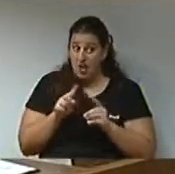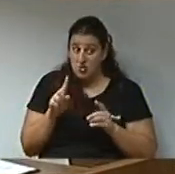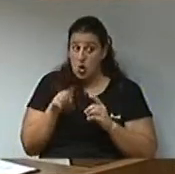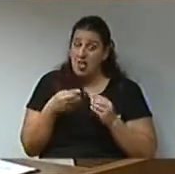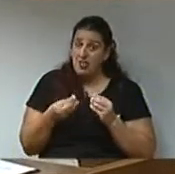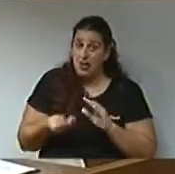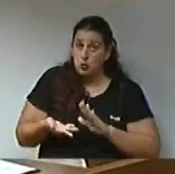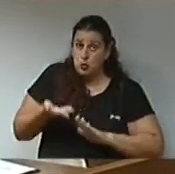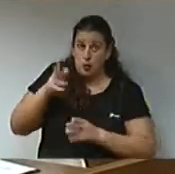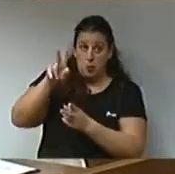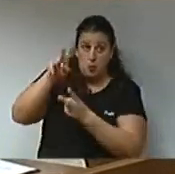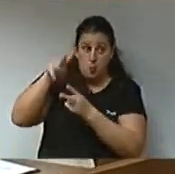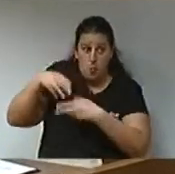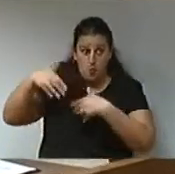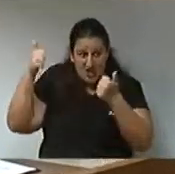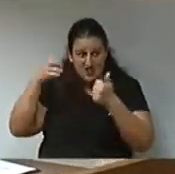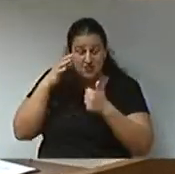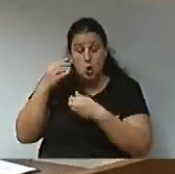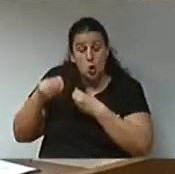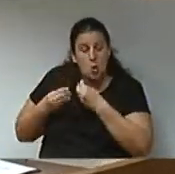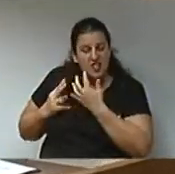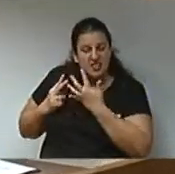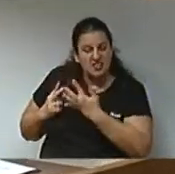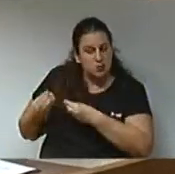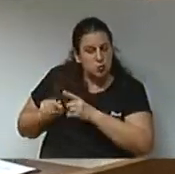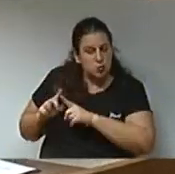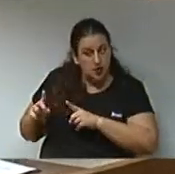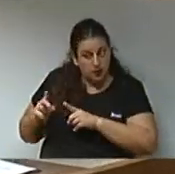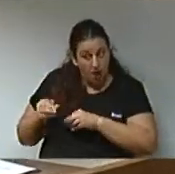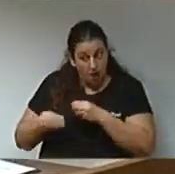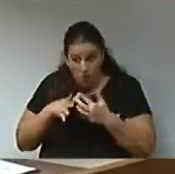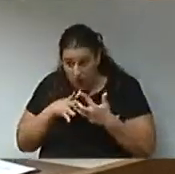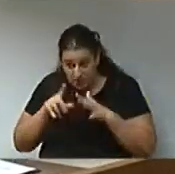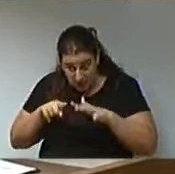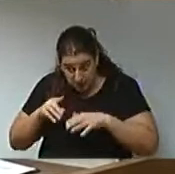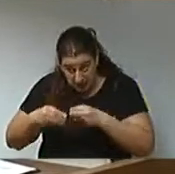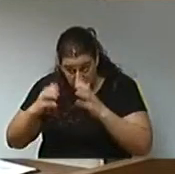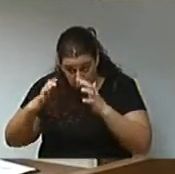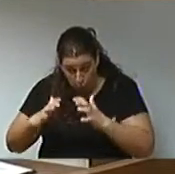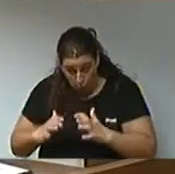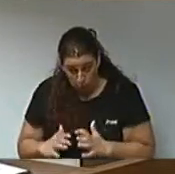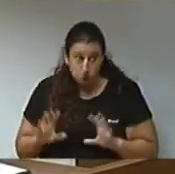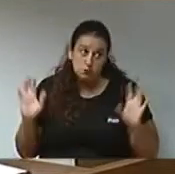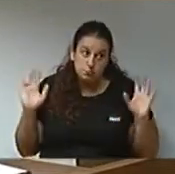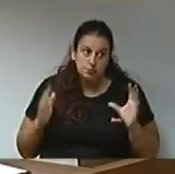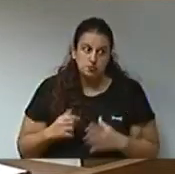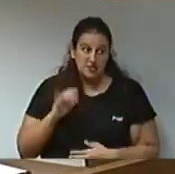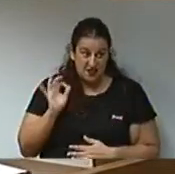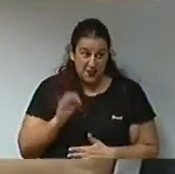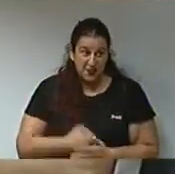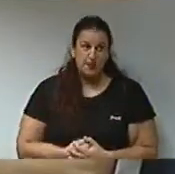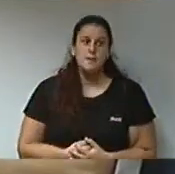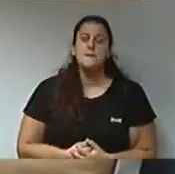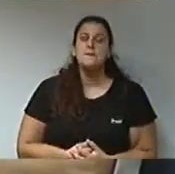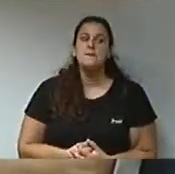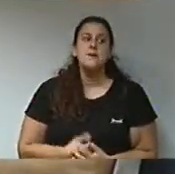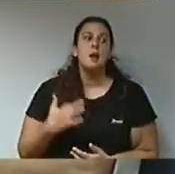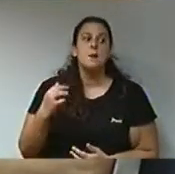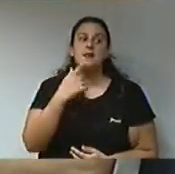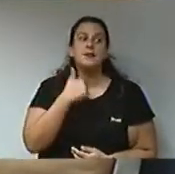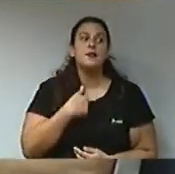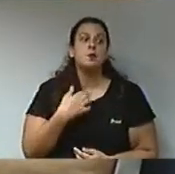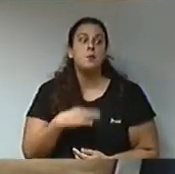que lo que no ha hecho en 7 años lo va a hacer en 6 meses? ¿De verdad? Pero además, ¿me puede decir, ha